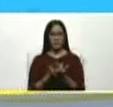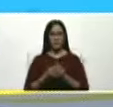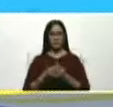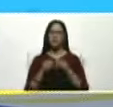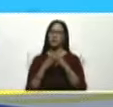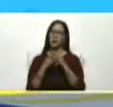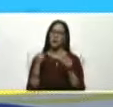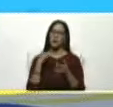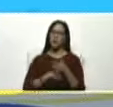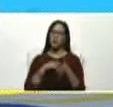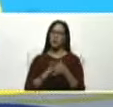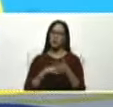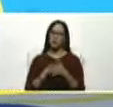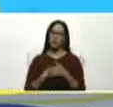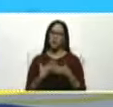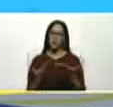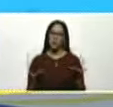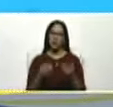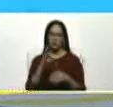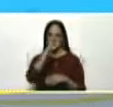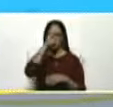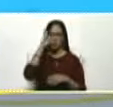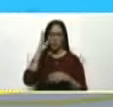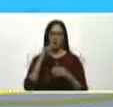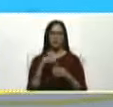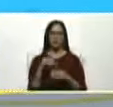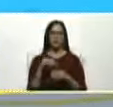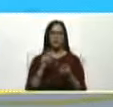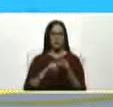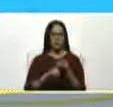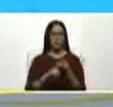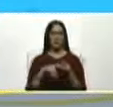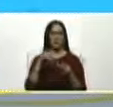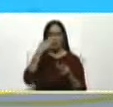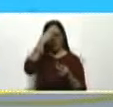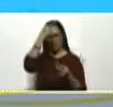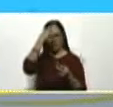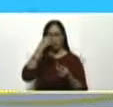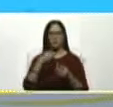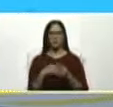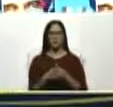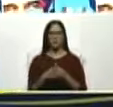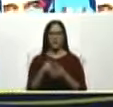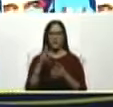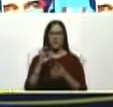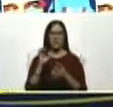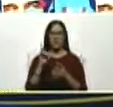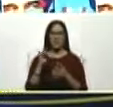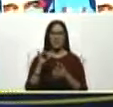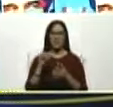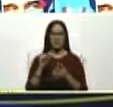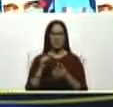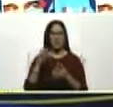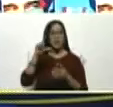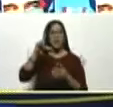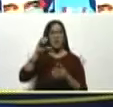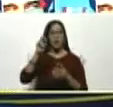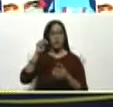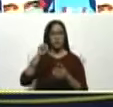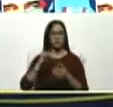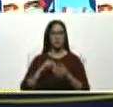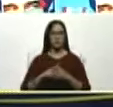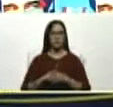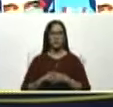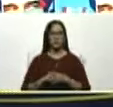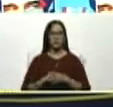toda esa lucha que hemos dado, Diosdado, Silvia, Héctor, Reyes Reyes, María León,